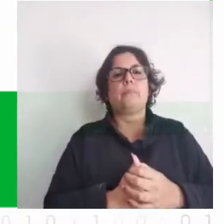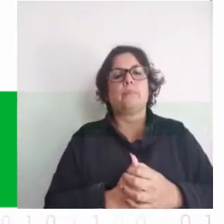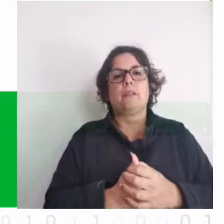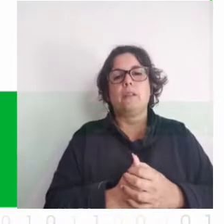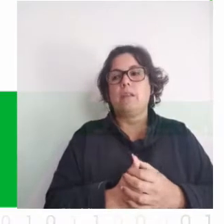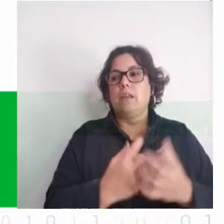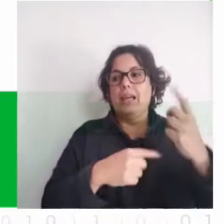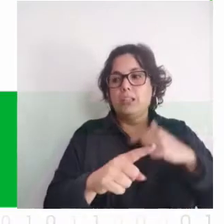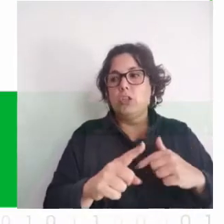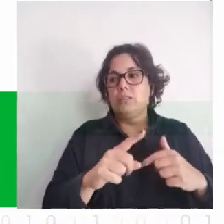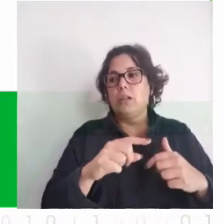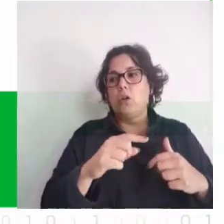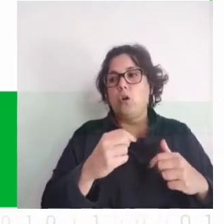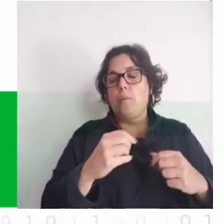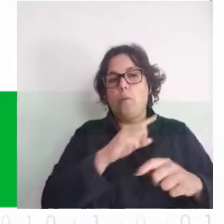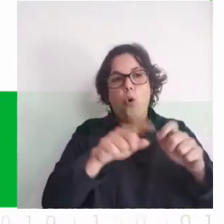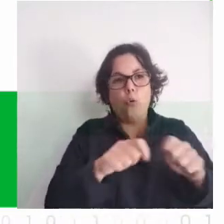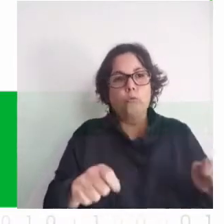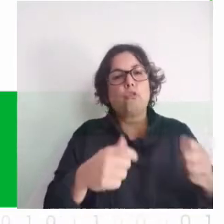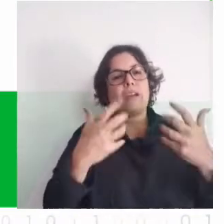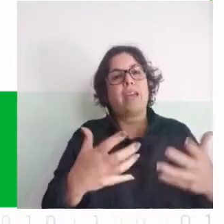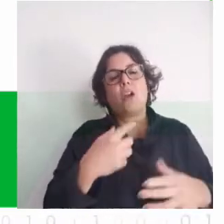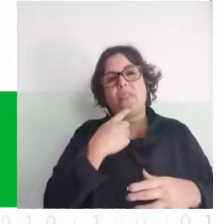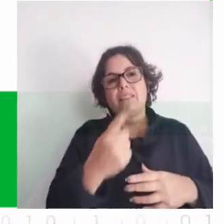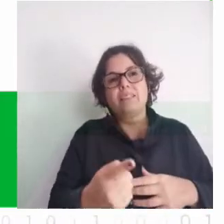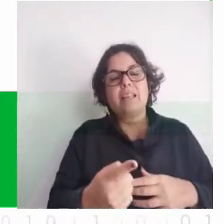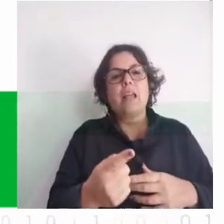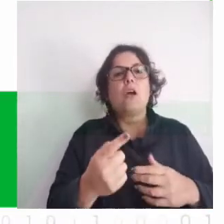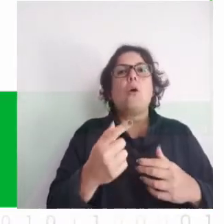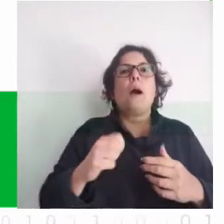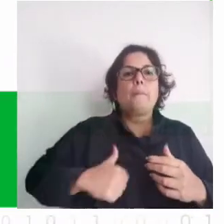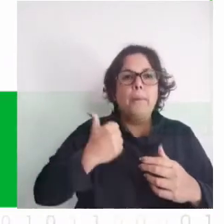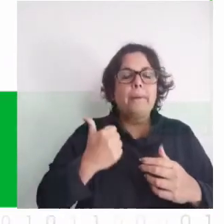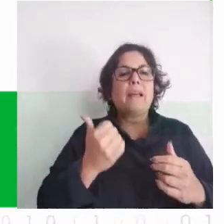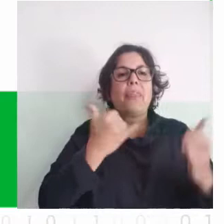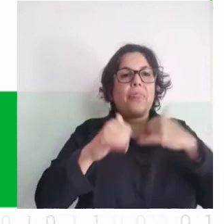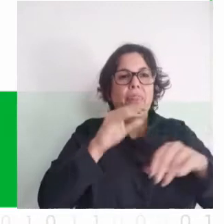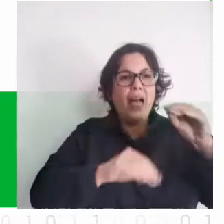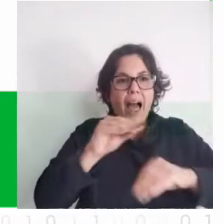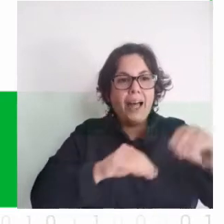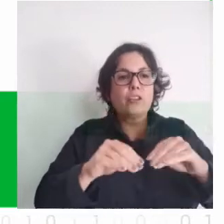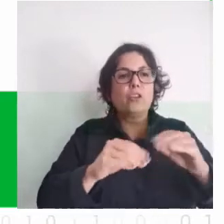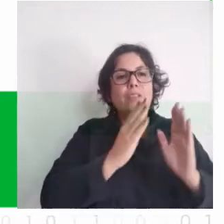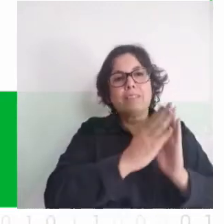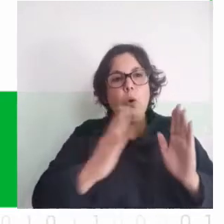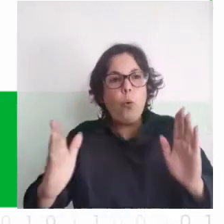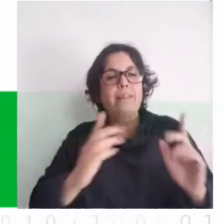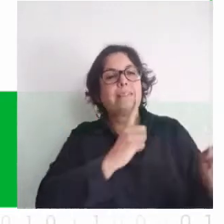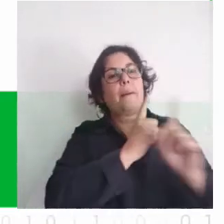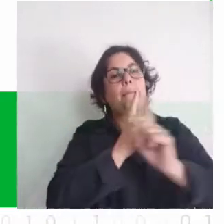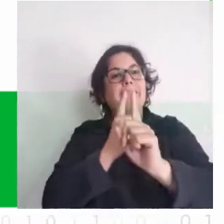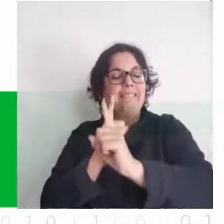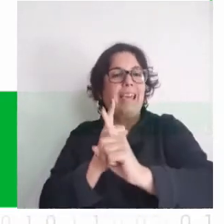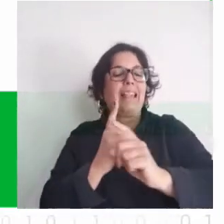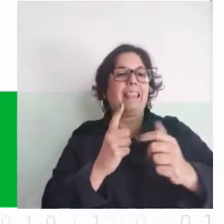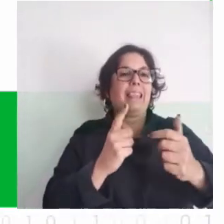Como conclusión, quería decirles que el uso de bases de datos de secuencias de pacientes de secuencias